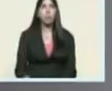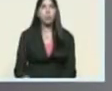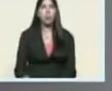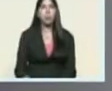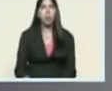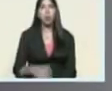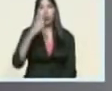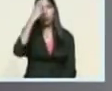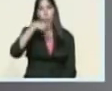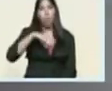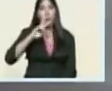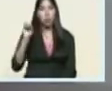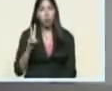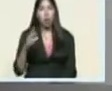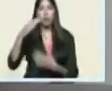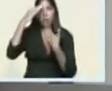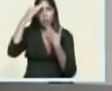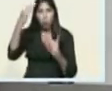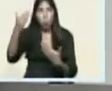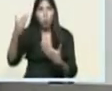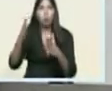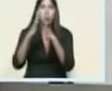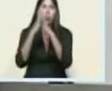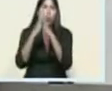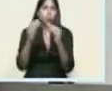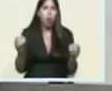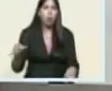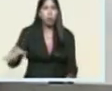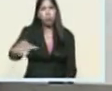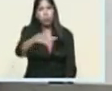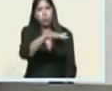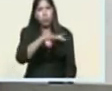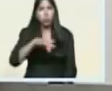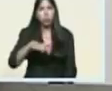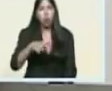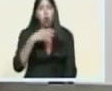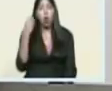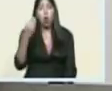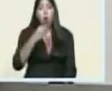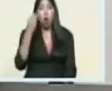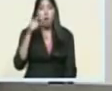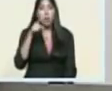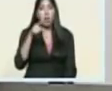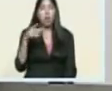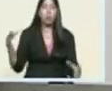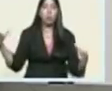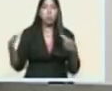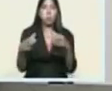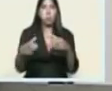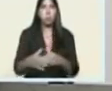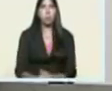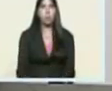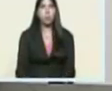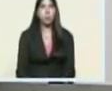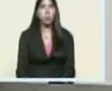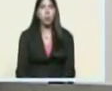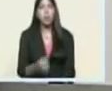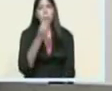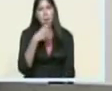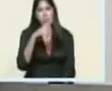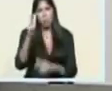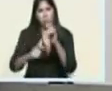del movimiento Somos Venezuela. Un saludo a toda esa bella juventud, nuestra bella